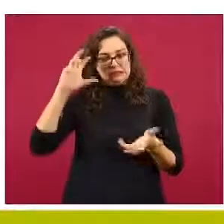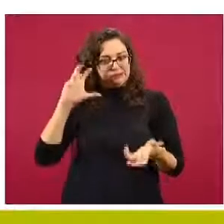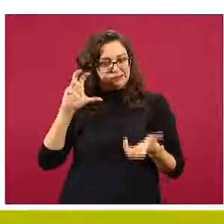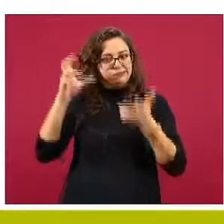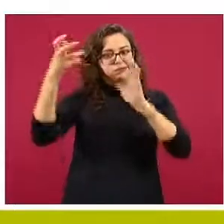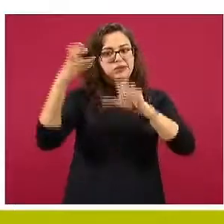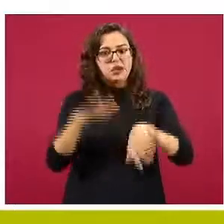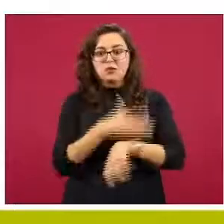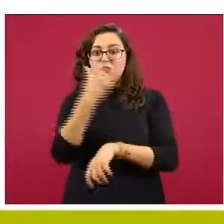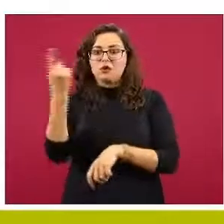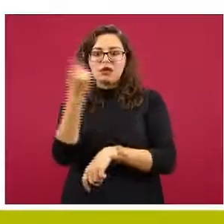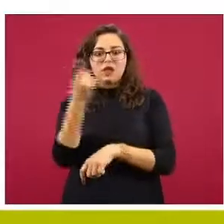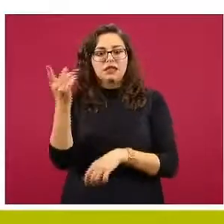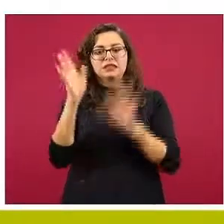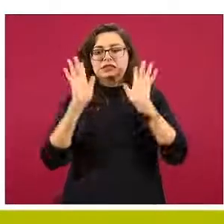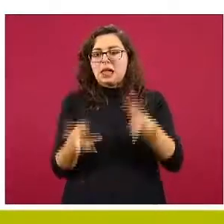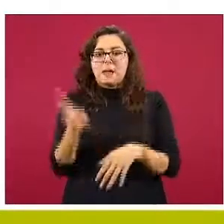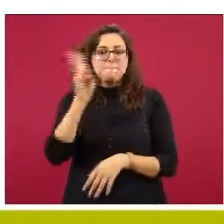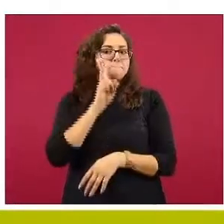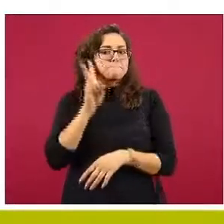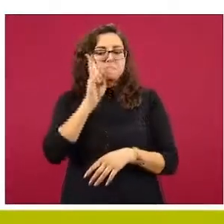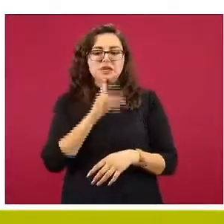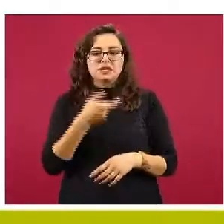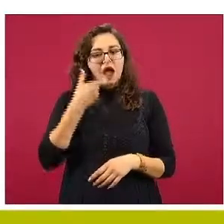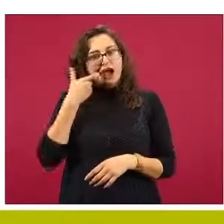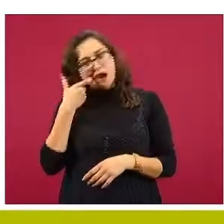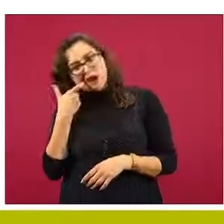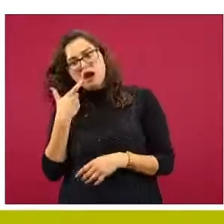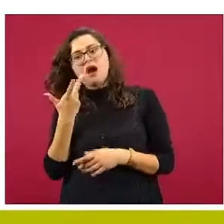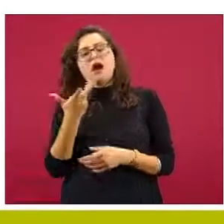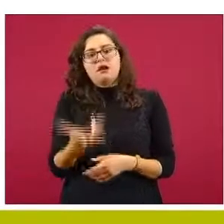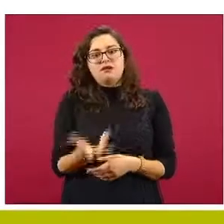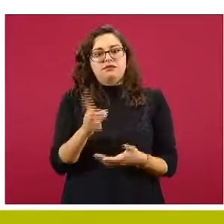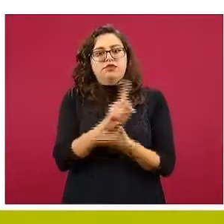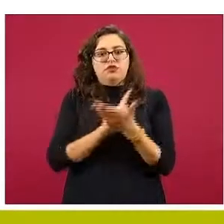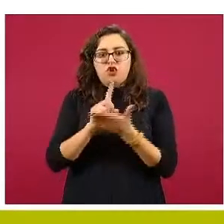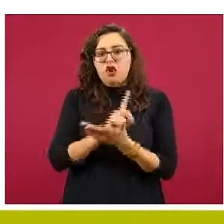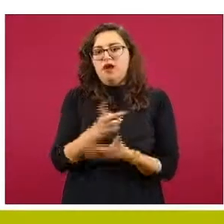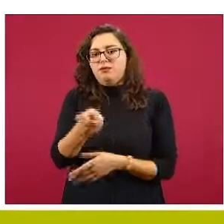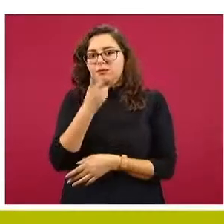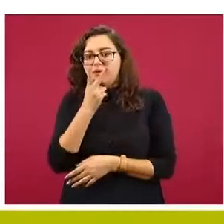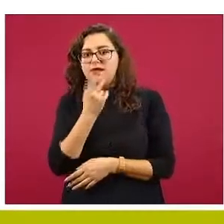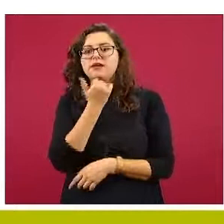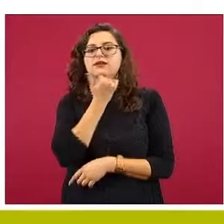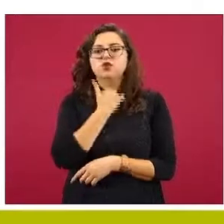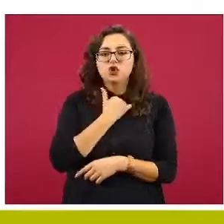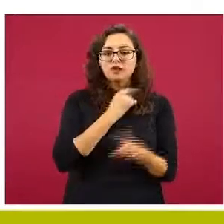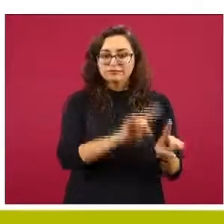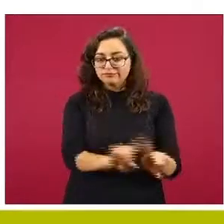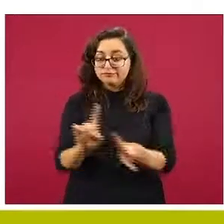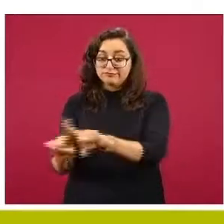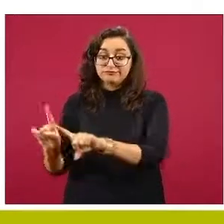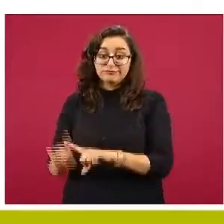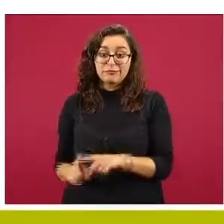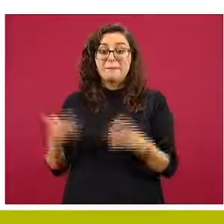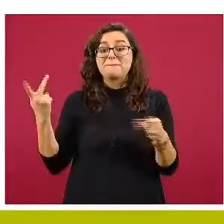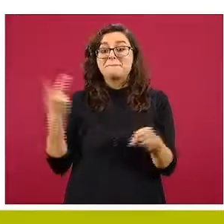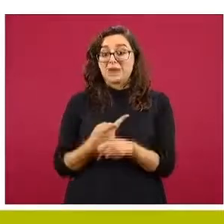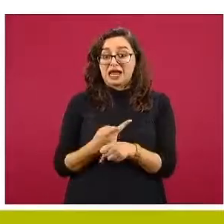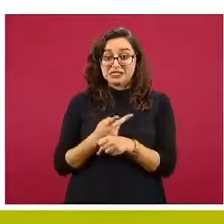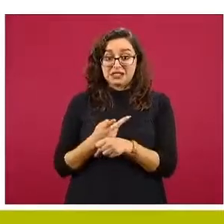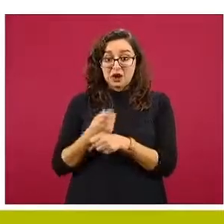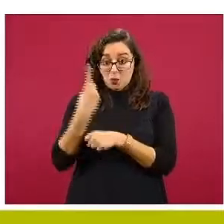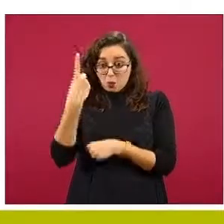alcohol, tabaco y cualquier sustancia ilegal, estamos diciendo que hay muchos factores que están